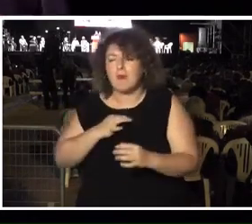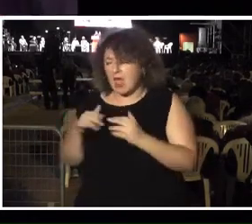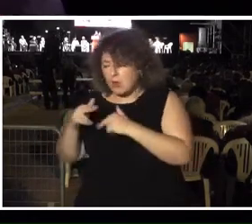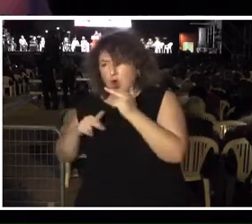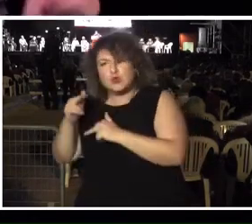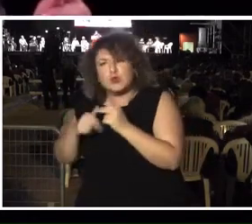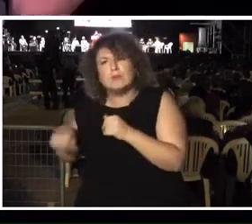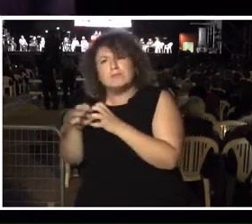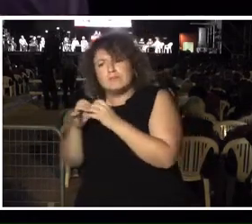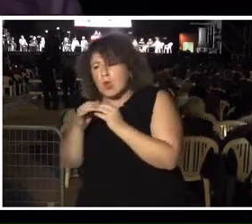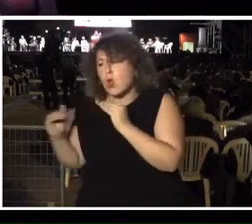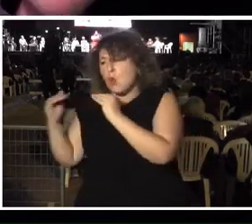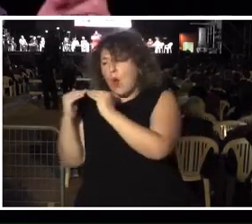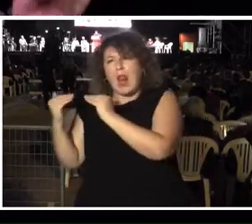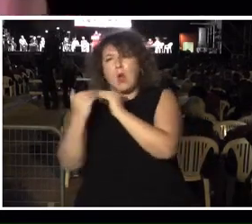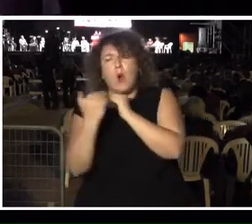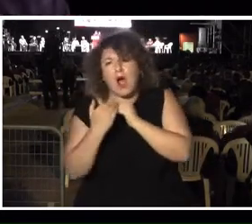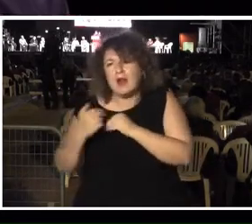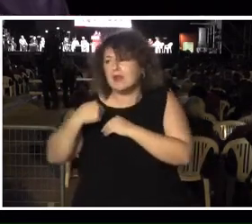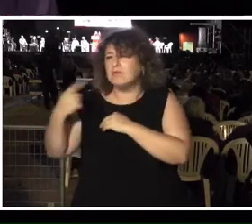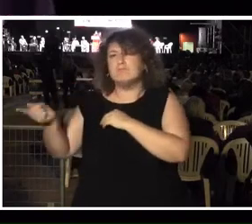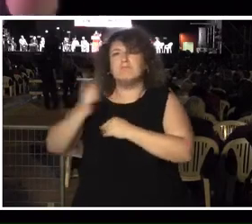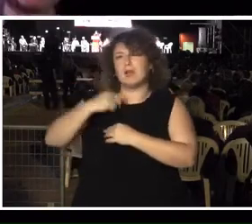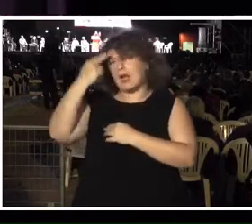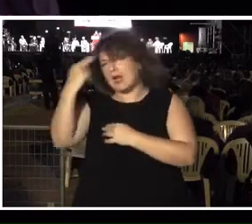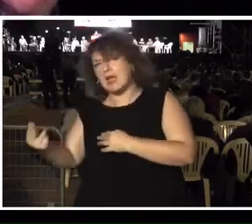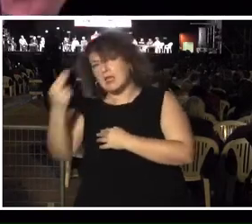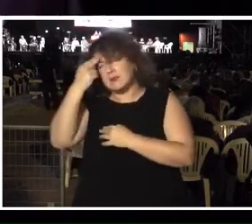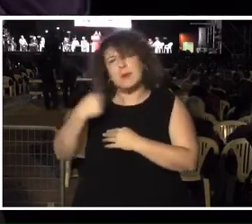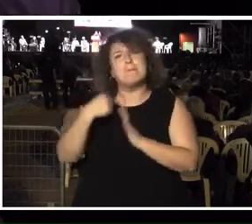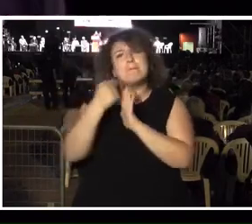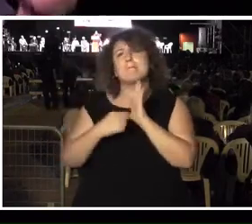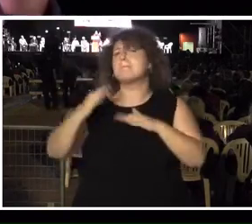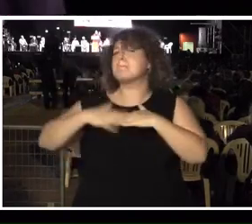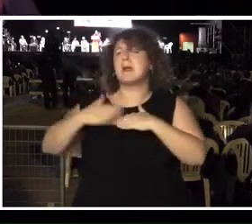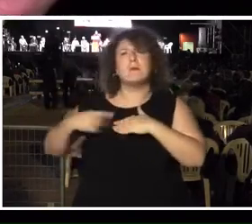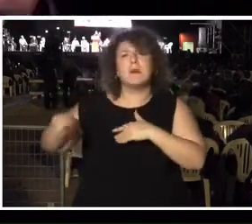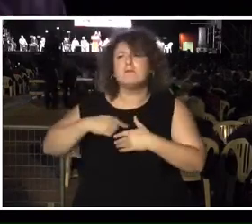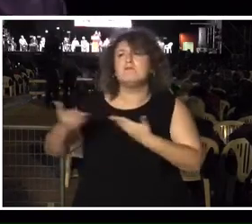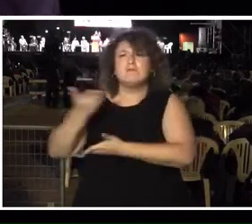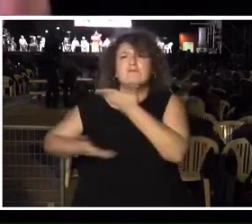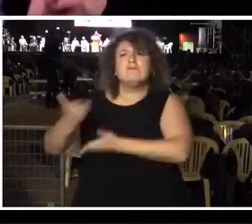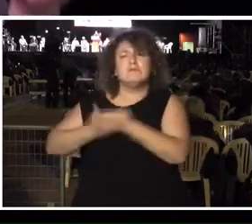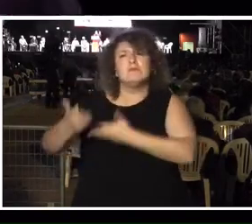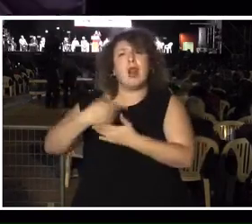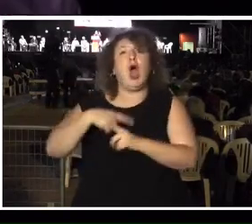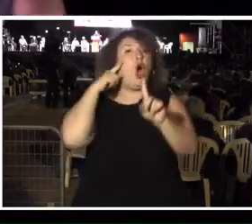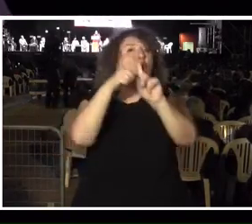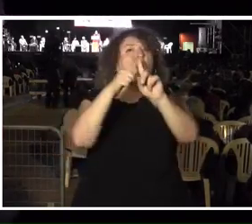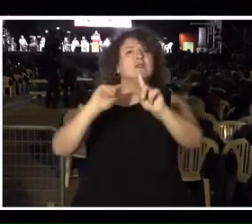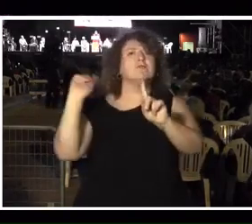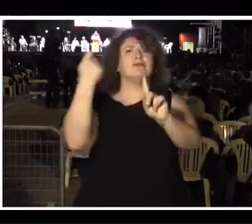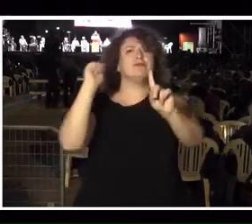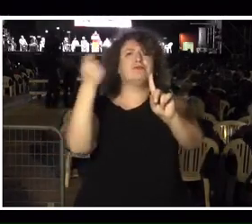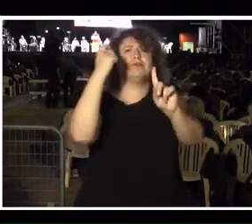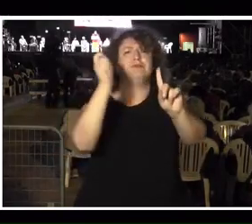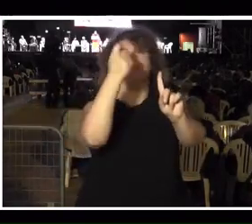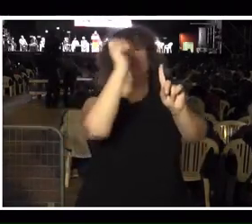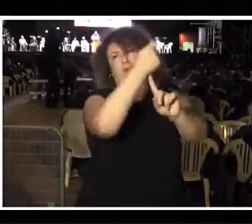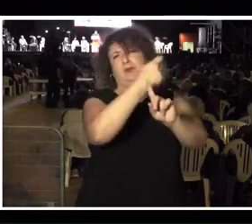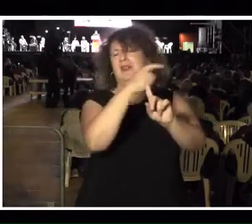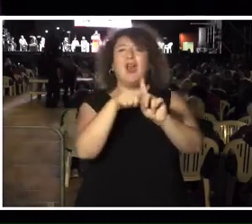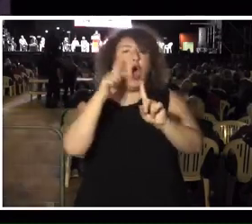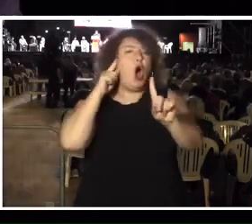abajo, entre iguales, con respeto entre las partes y con un programa de mínimos que permita avanzar hacia los objetivos que entendemos